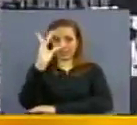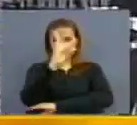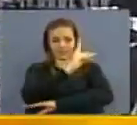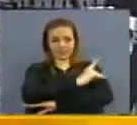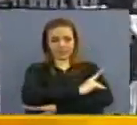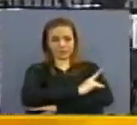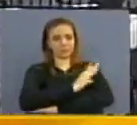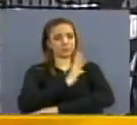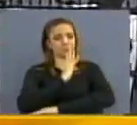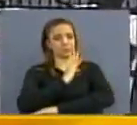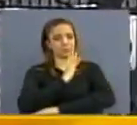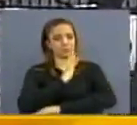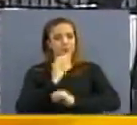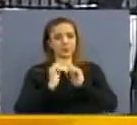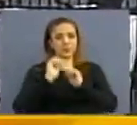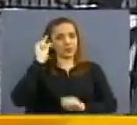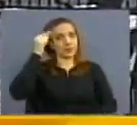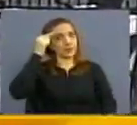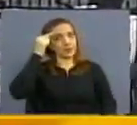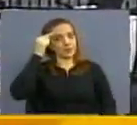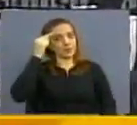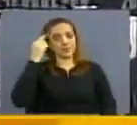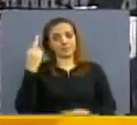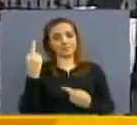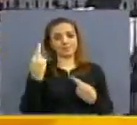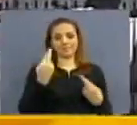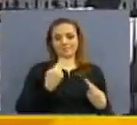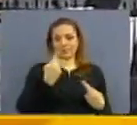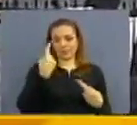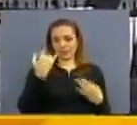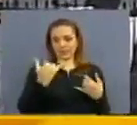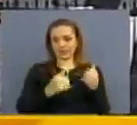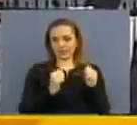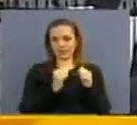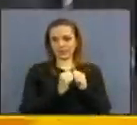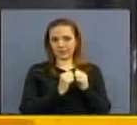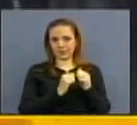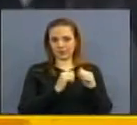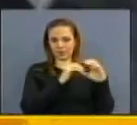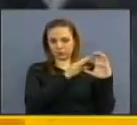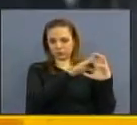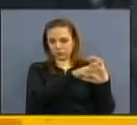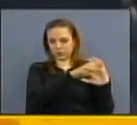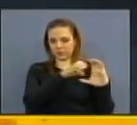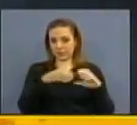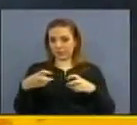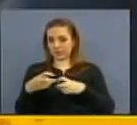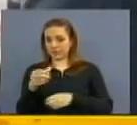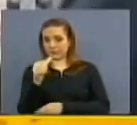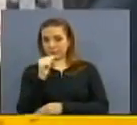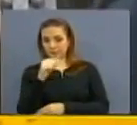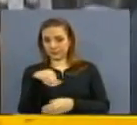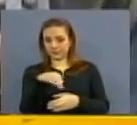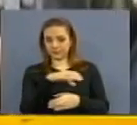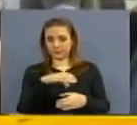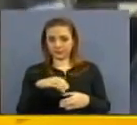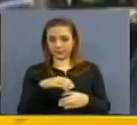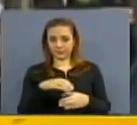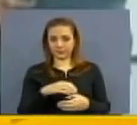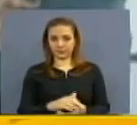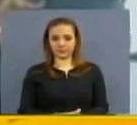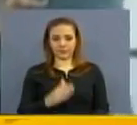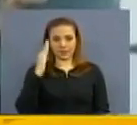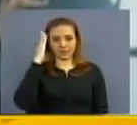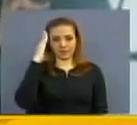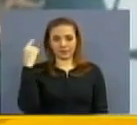que el gobierno nacional dé una respuesta para cancelar toda la actividad minera hidroeléctrica dentro de la comarca y los territorios anexos. La preocupación nuestra